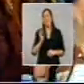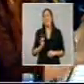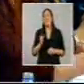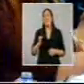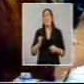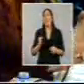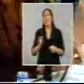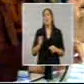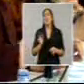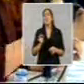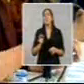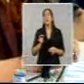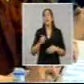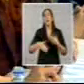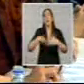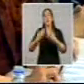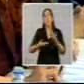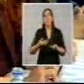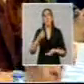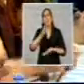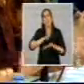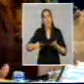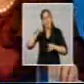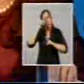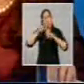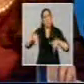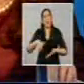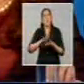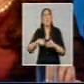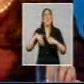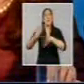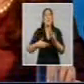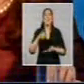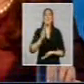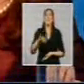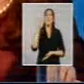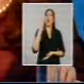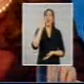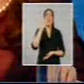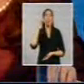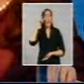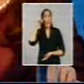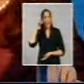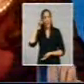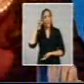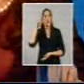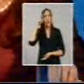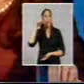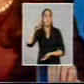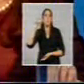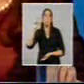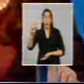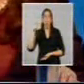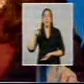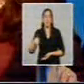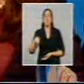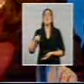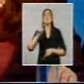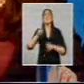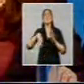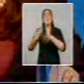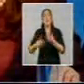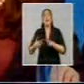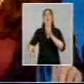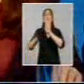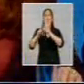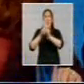vinieron los repro más tarde en la crisis del 2008, como mencionaba el ministro de Trabajo, también la ley